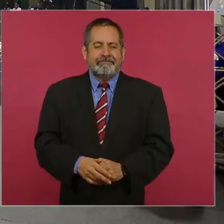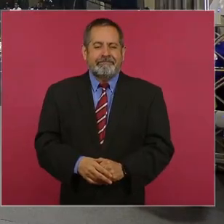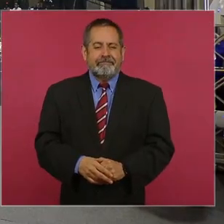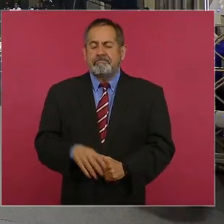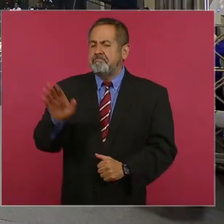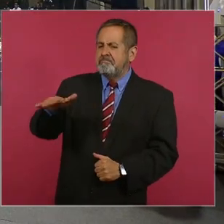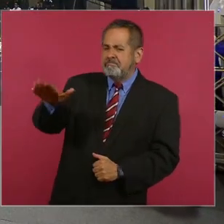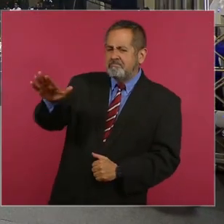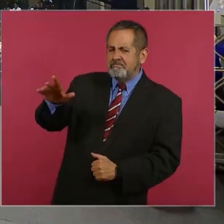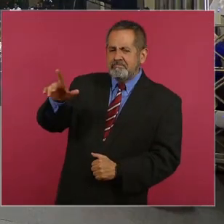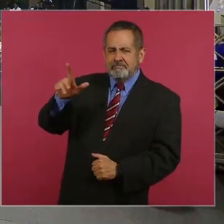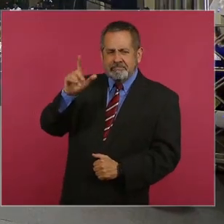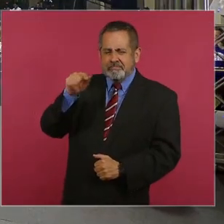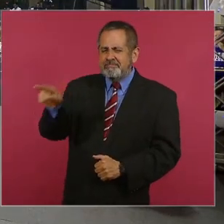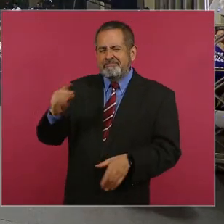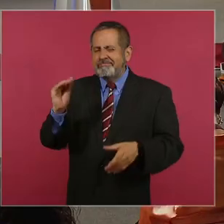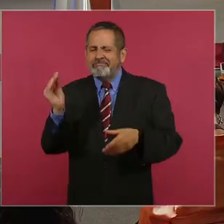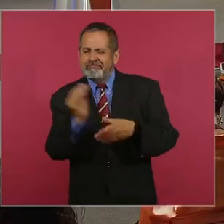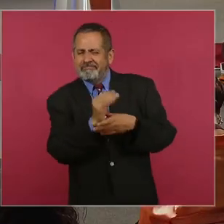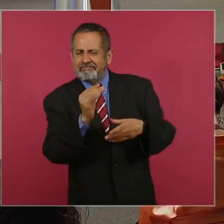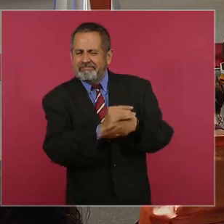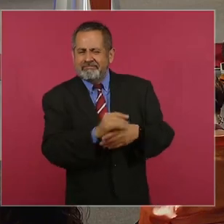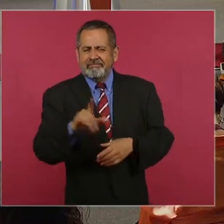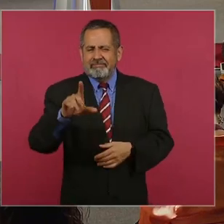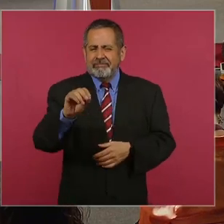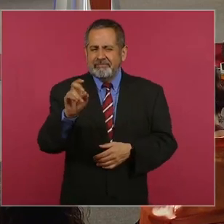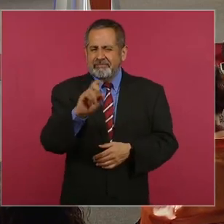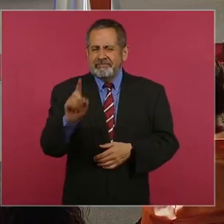Oye, Laura, no le hagas caso a López Dóriga.